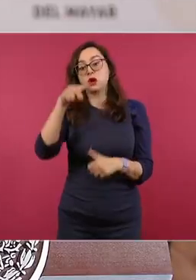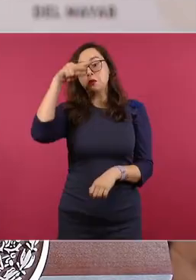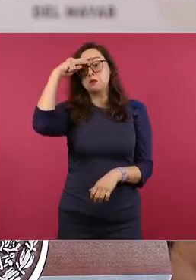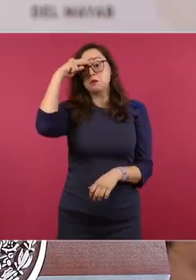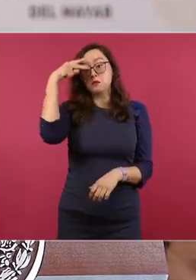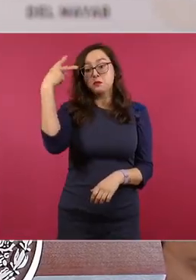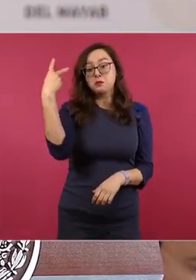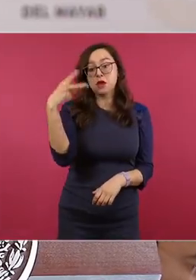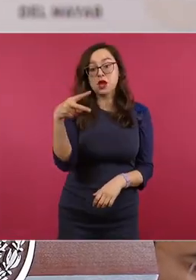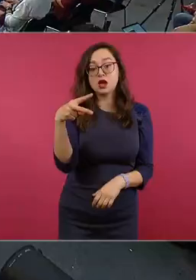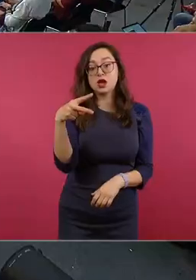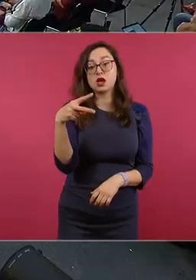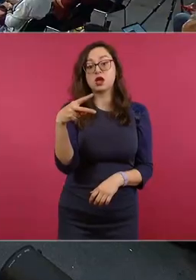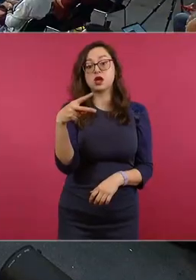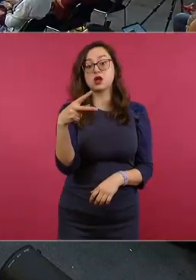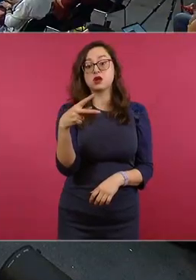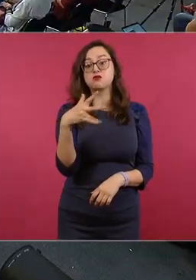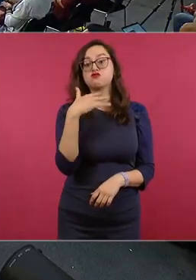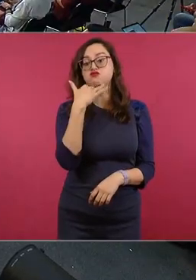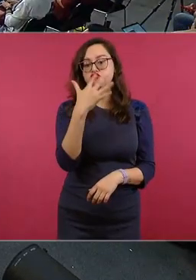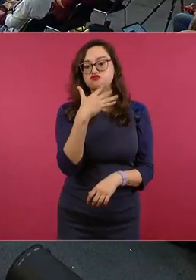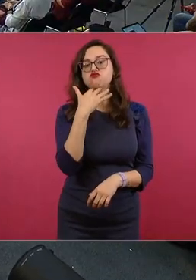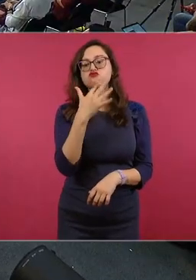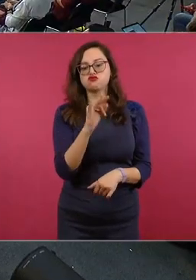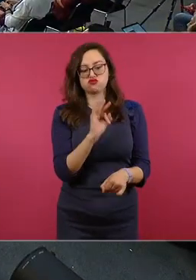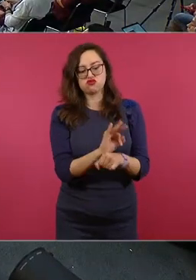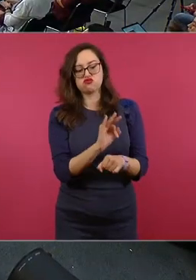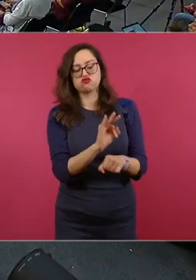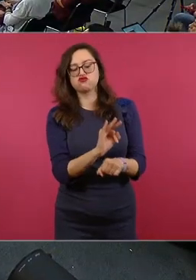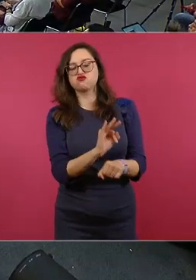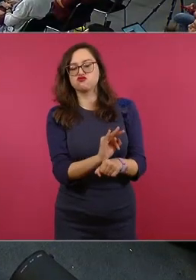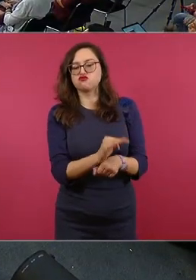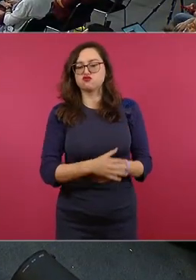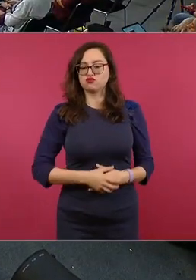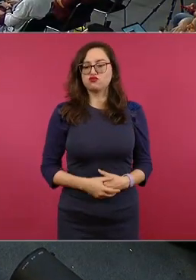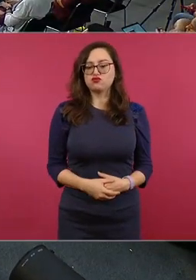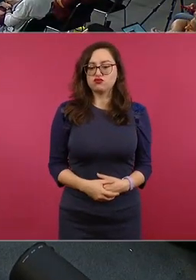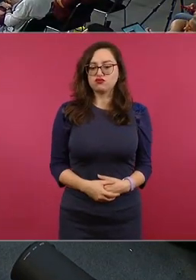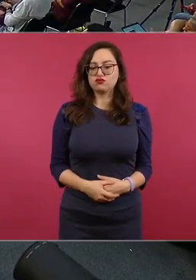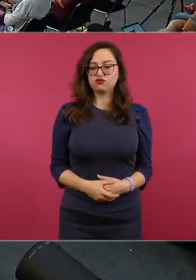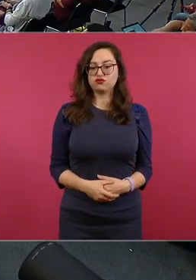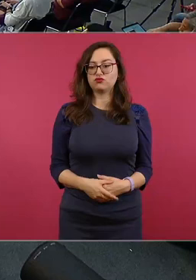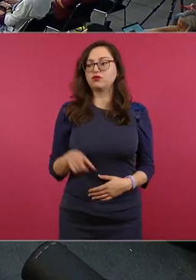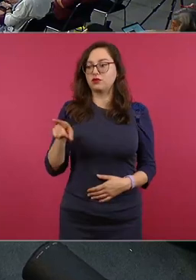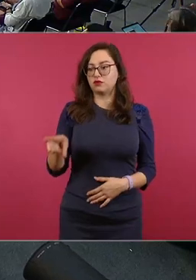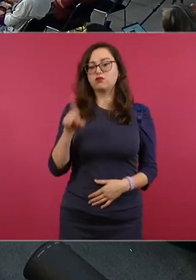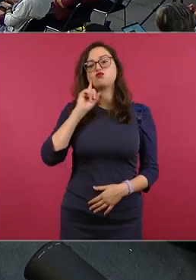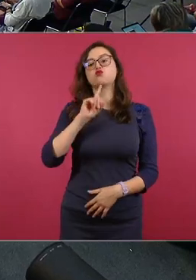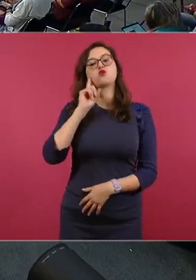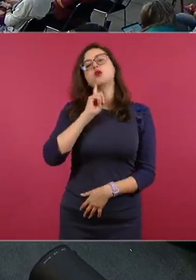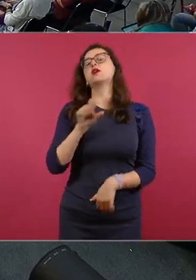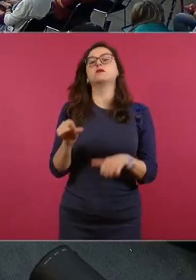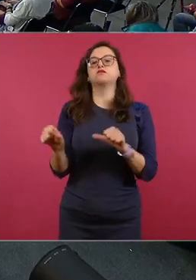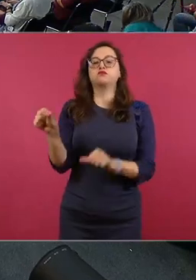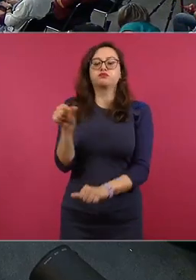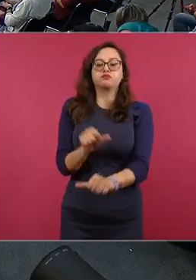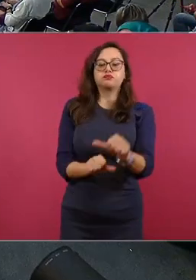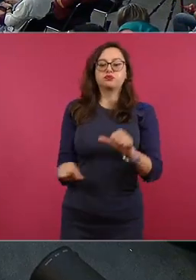Mexicanos a favor de la corrupción. O sea,